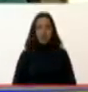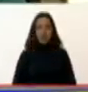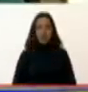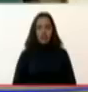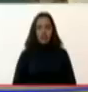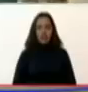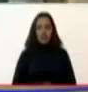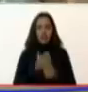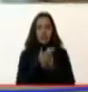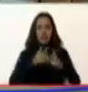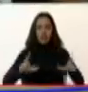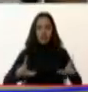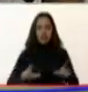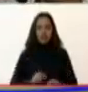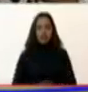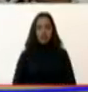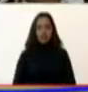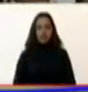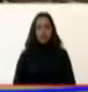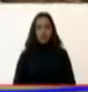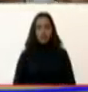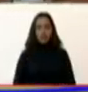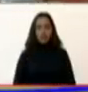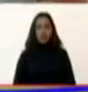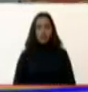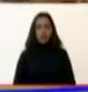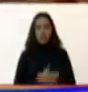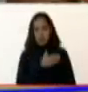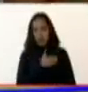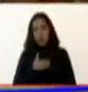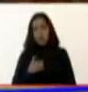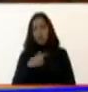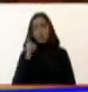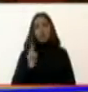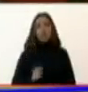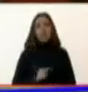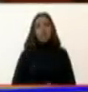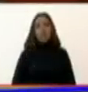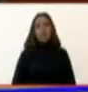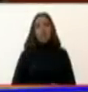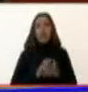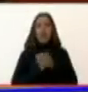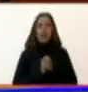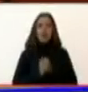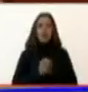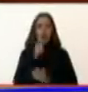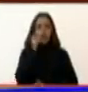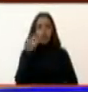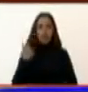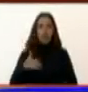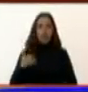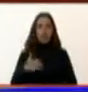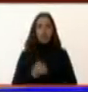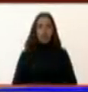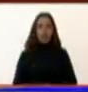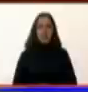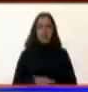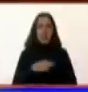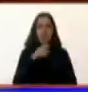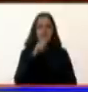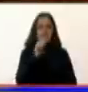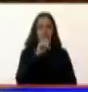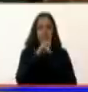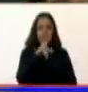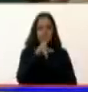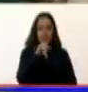la liberación. Yo quisiera también que en este gran amigo, este buen amigo de Argentina, Atilio Borón, nos dé